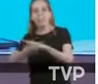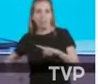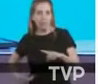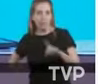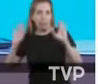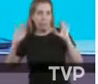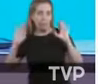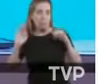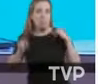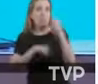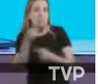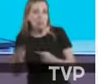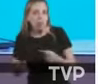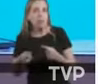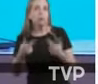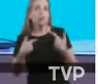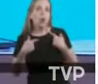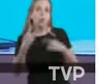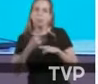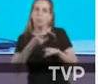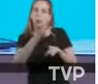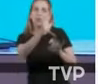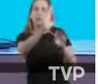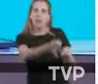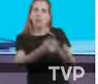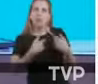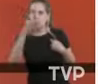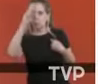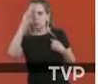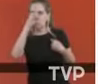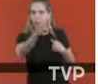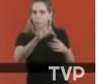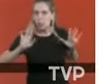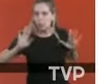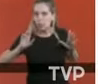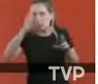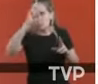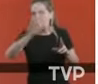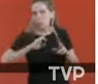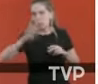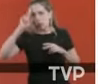Después, como siempre respeto, sabes cuánto te respeto y cuánto respeto tus opiniones.